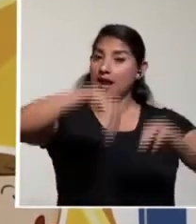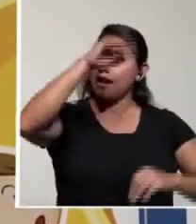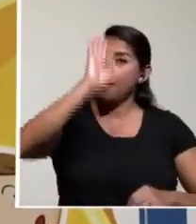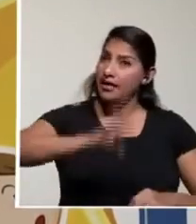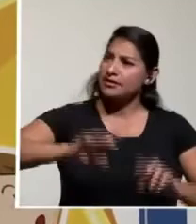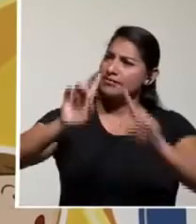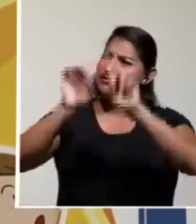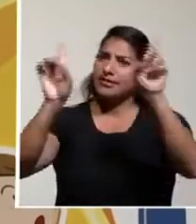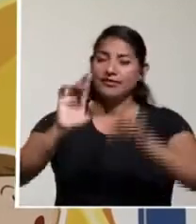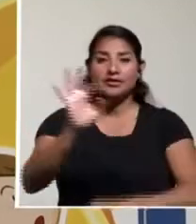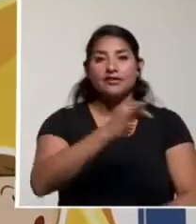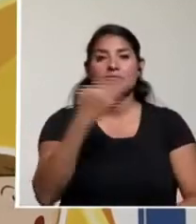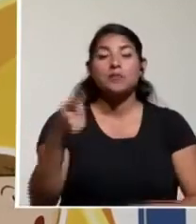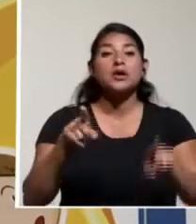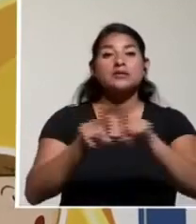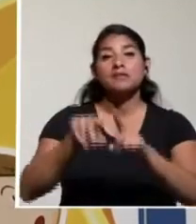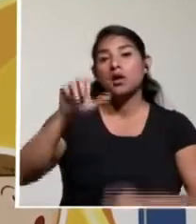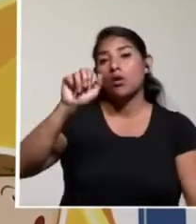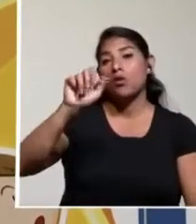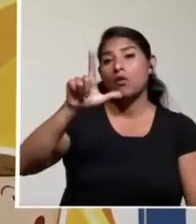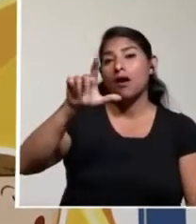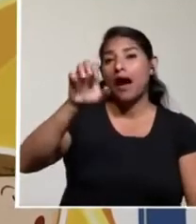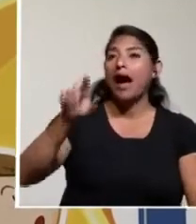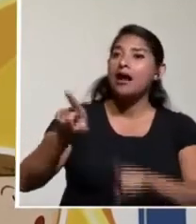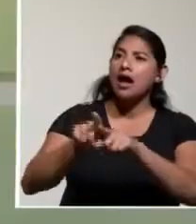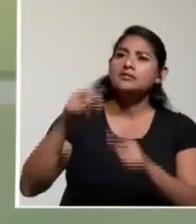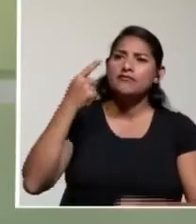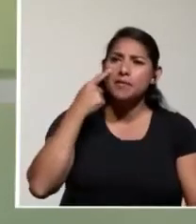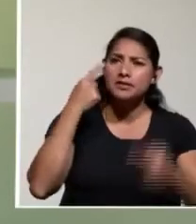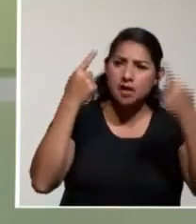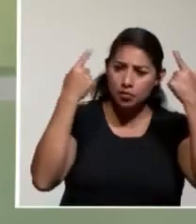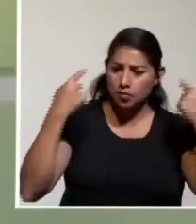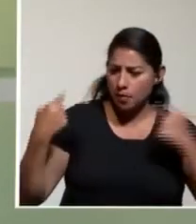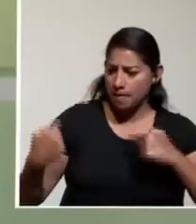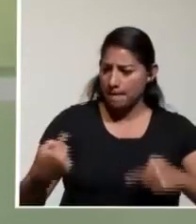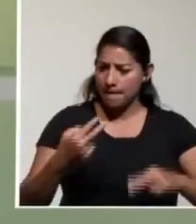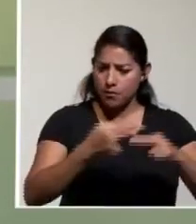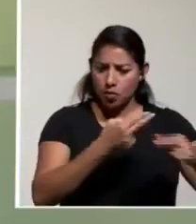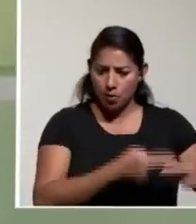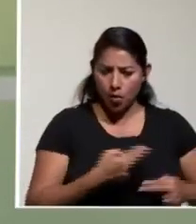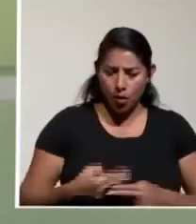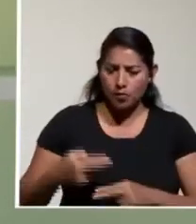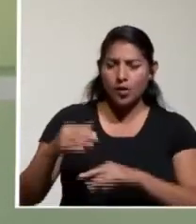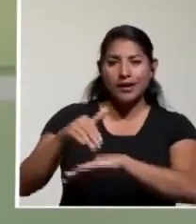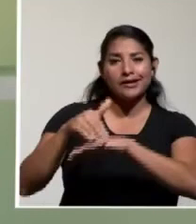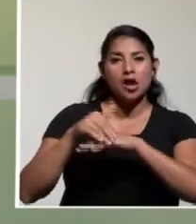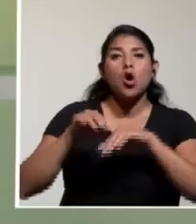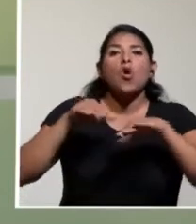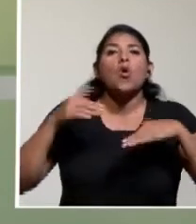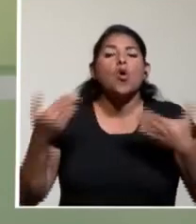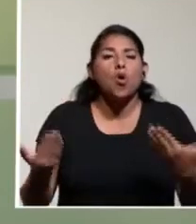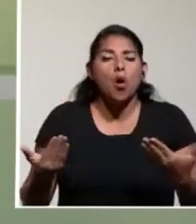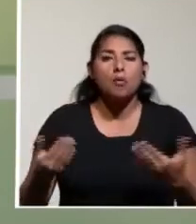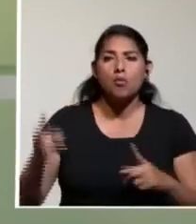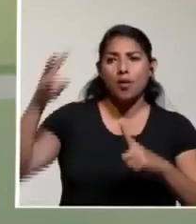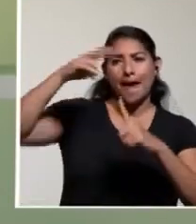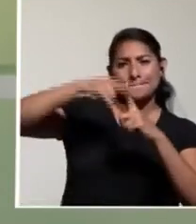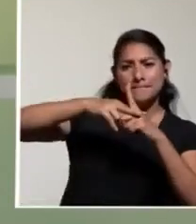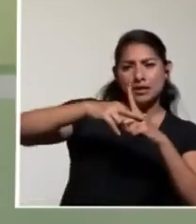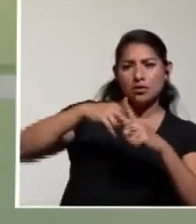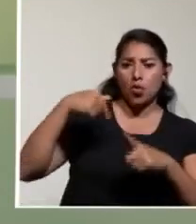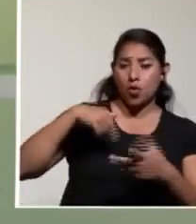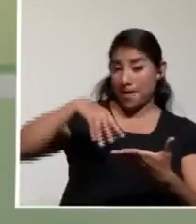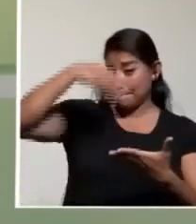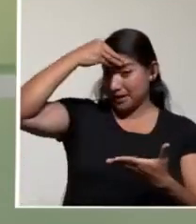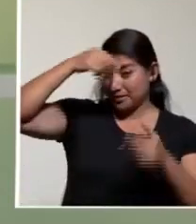muchas maneras. Y con la teacher Ale también. Ah, claro que sí, repasamos uh-huh partes del cuerpo en inglés. ¿Cómo puedo usar lo que aprendí